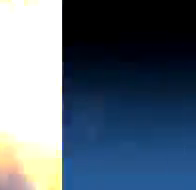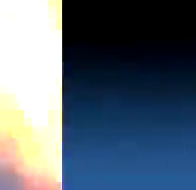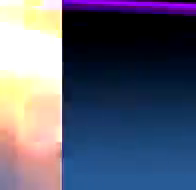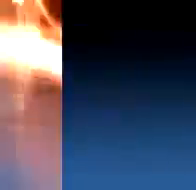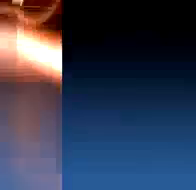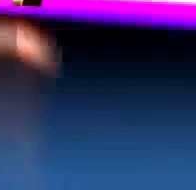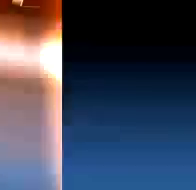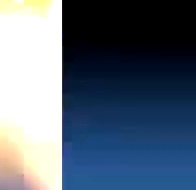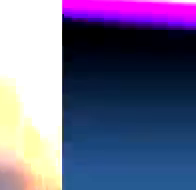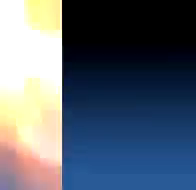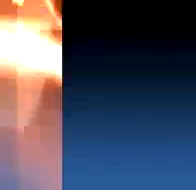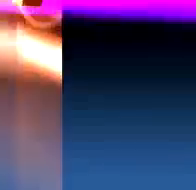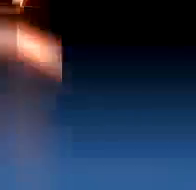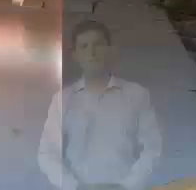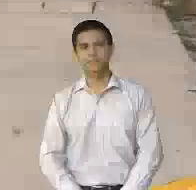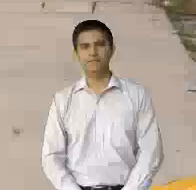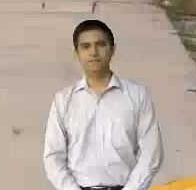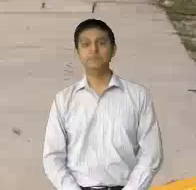abierta.